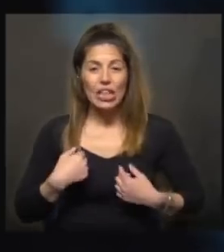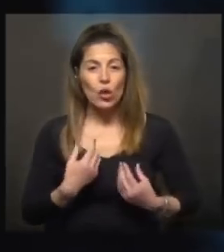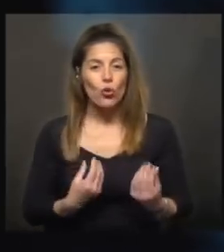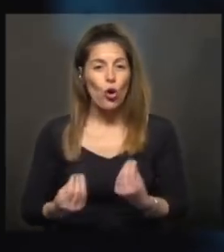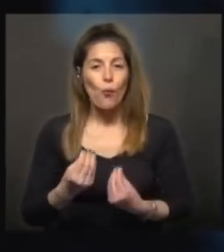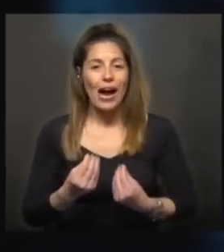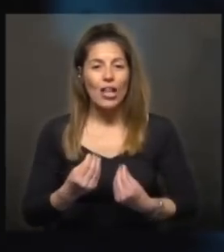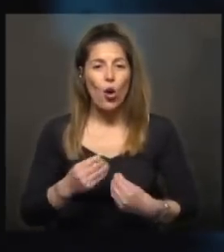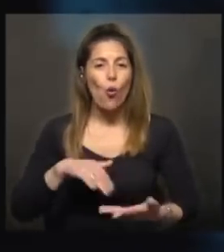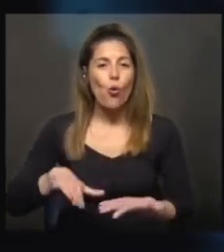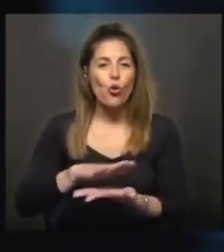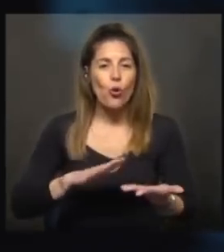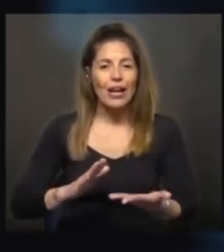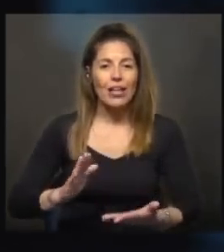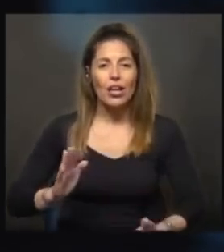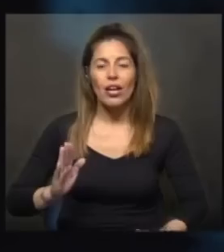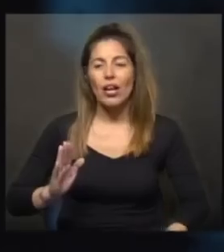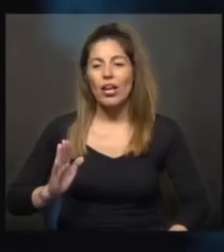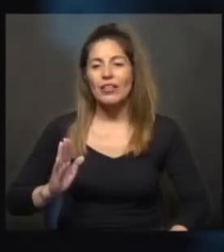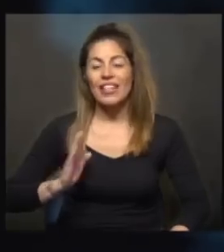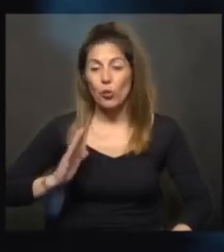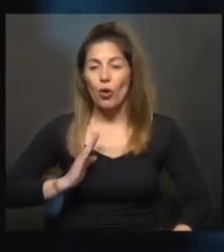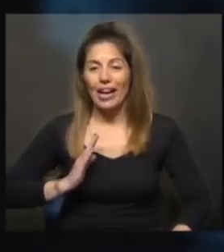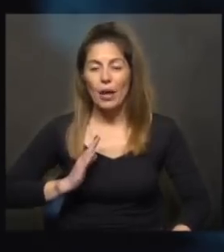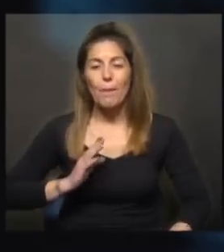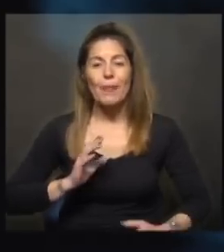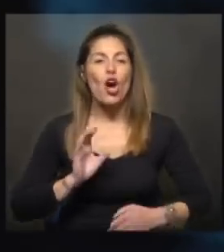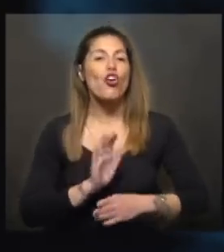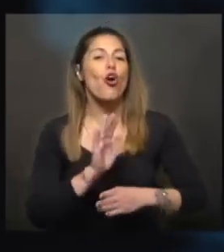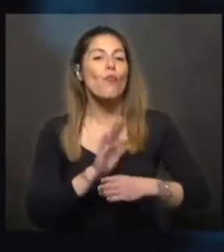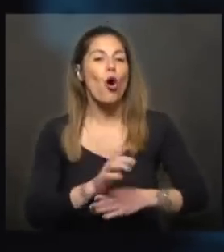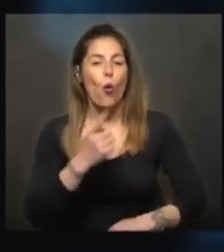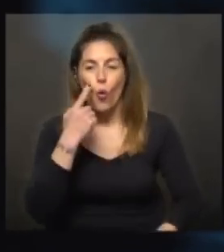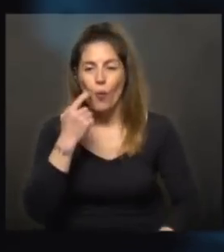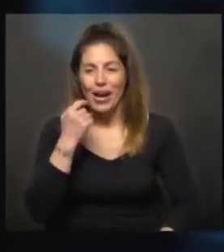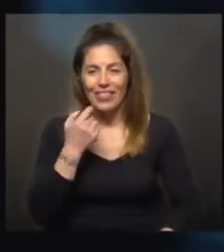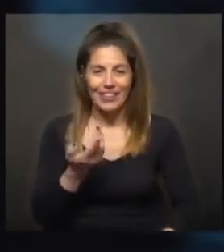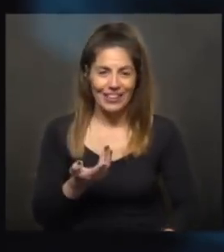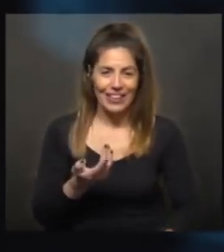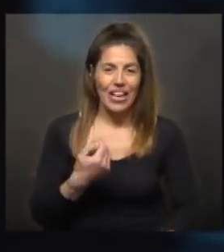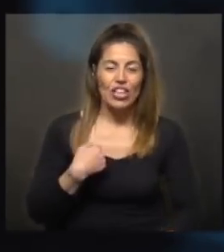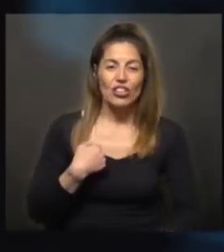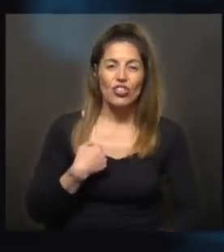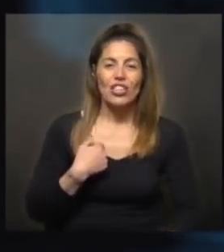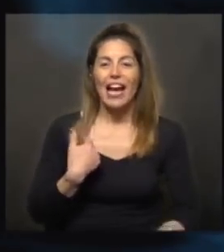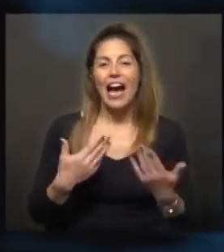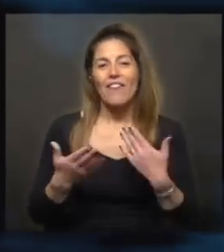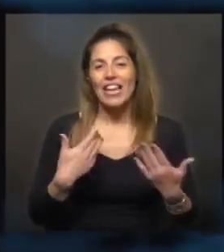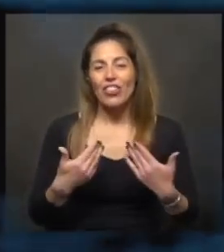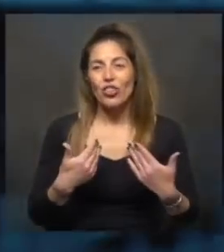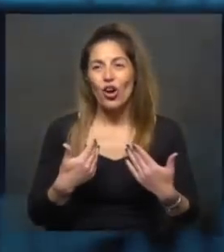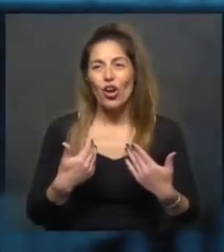siendo mujer como sería el de un padre entonces jorobando unos amigos decíamos que yo debería ser la papá